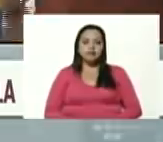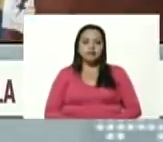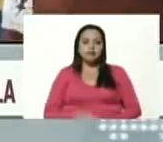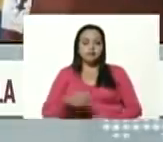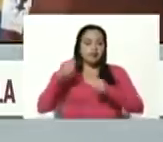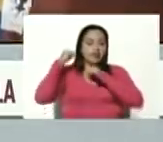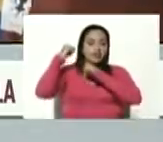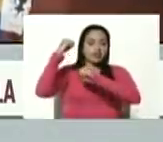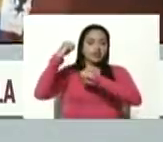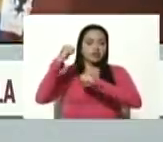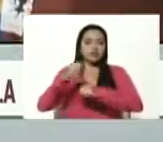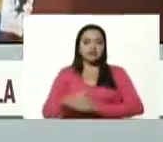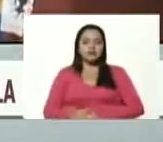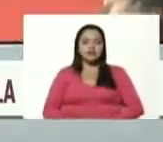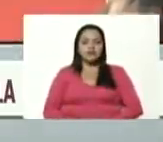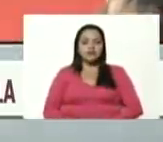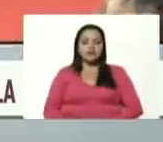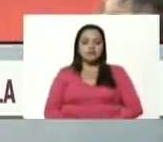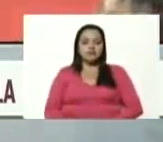victoria.